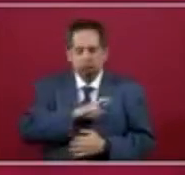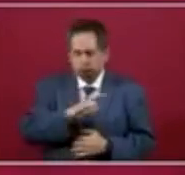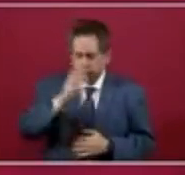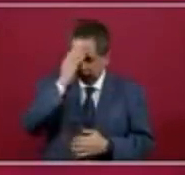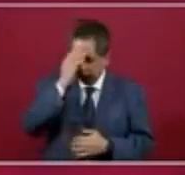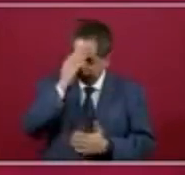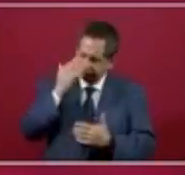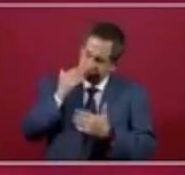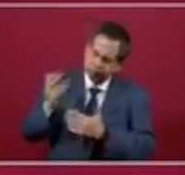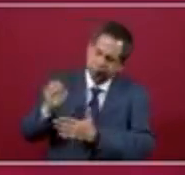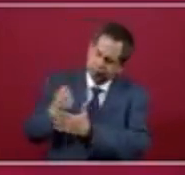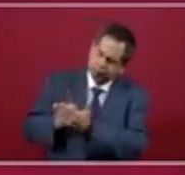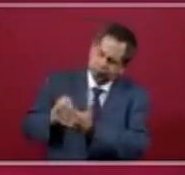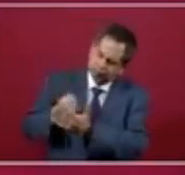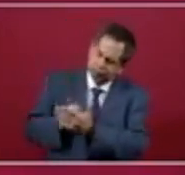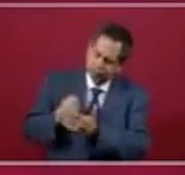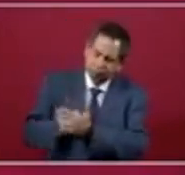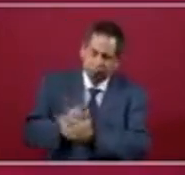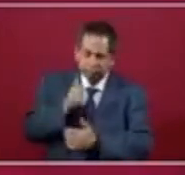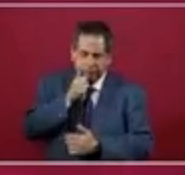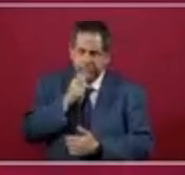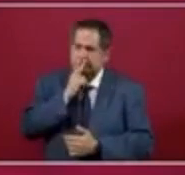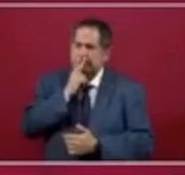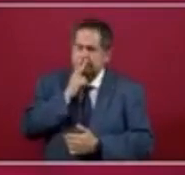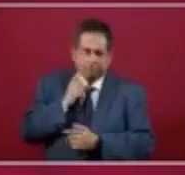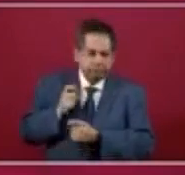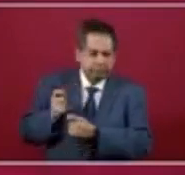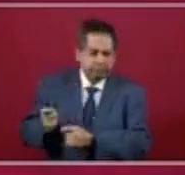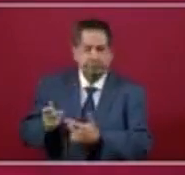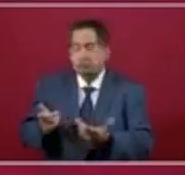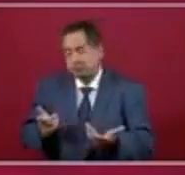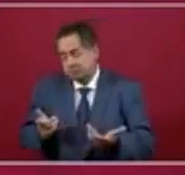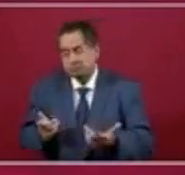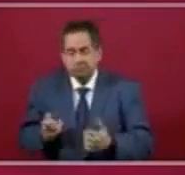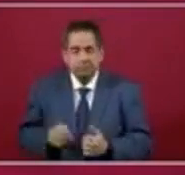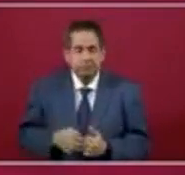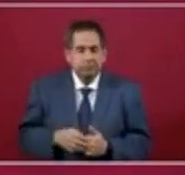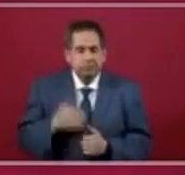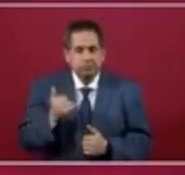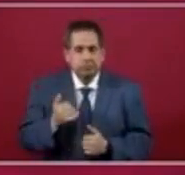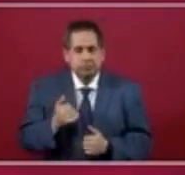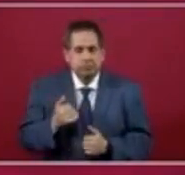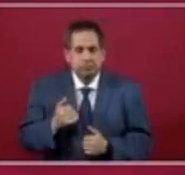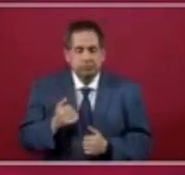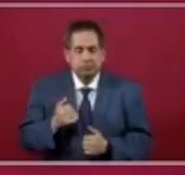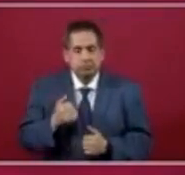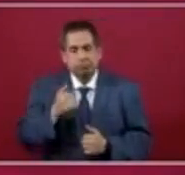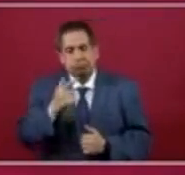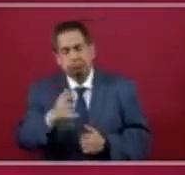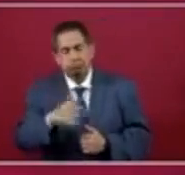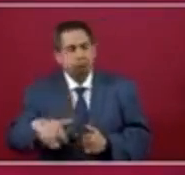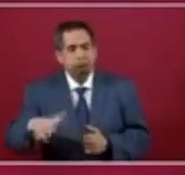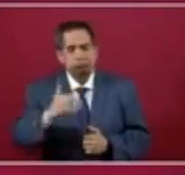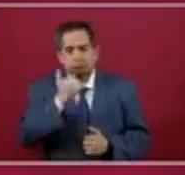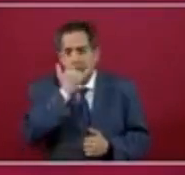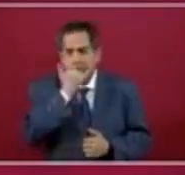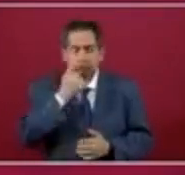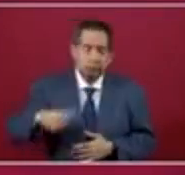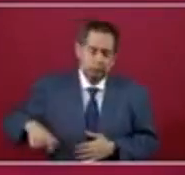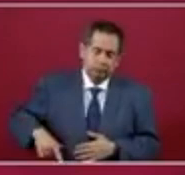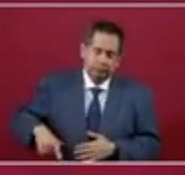reconocimiento permanente y perdón en nombre del